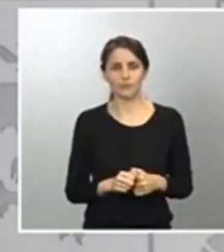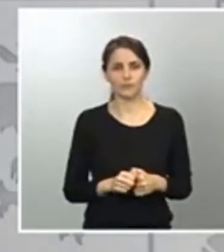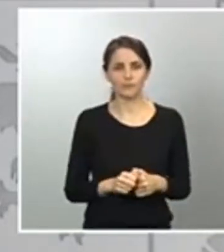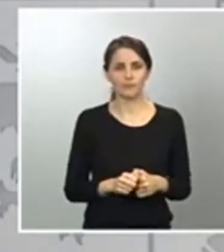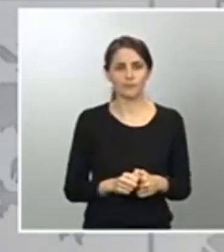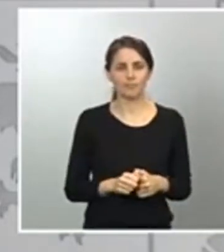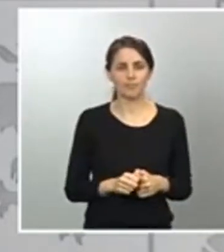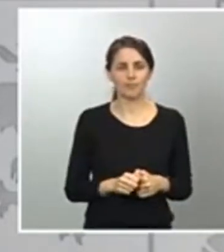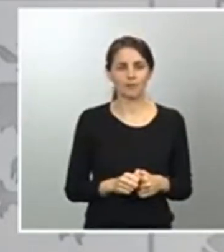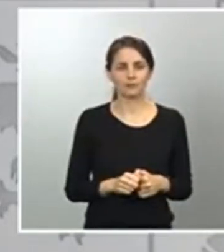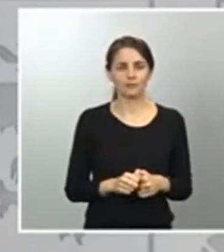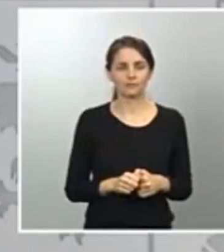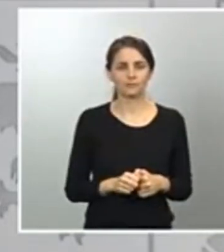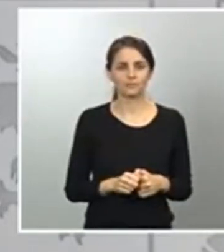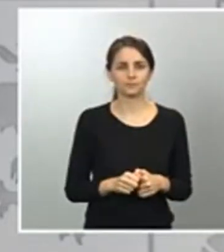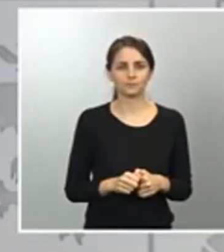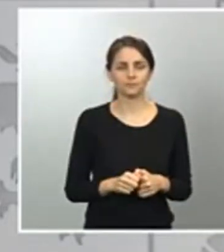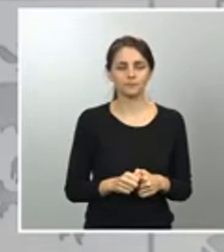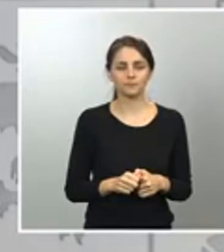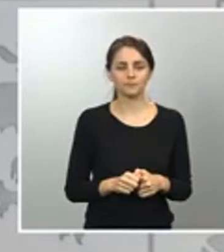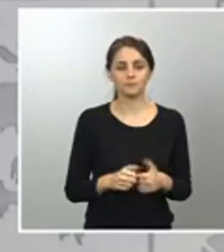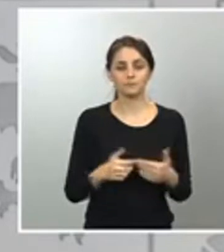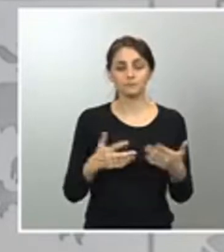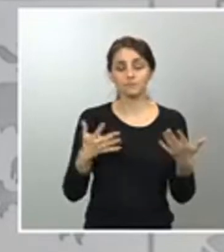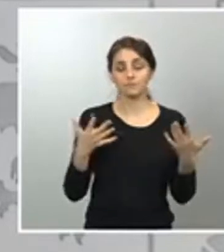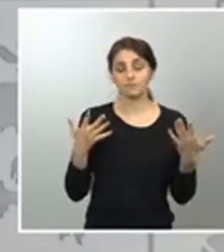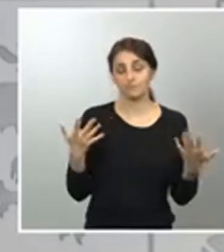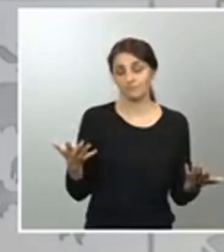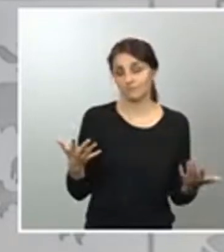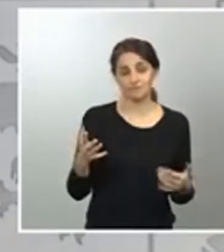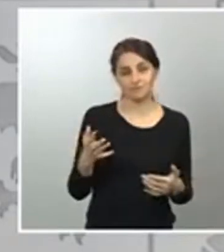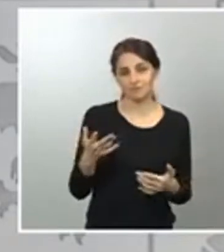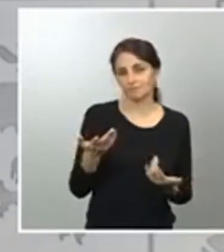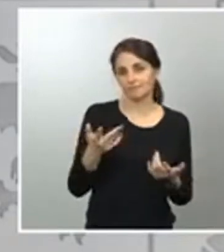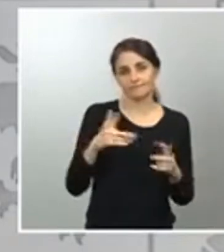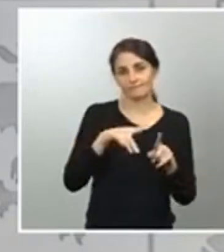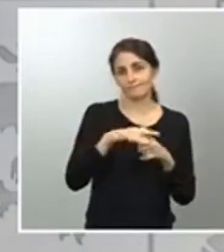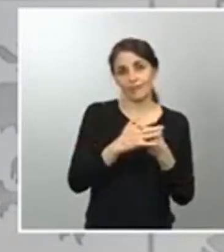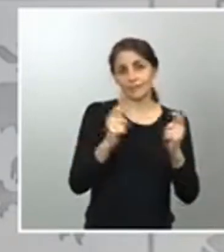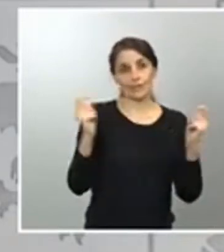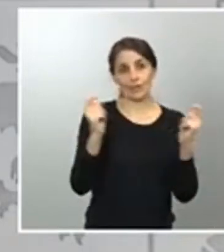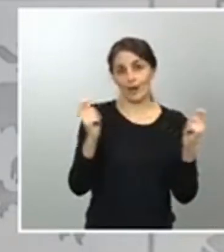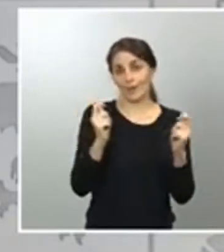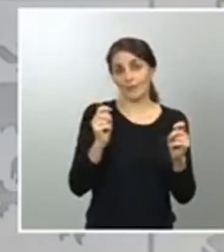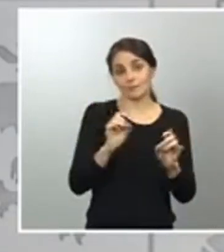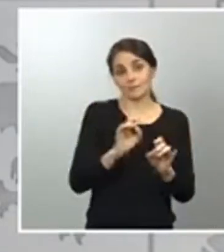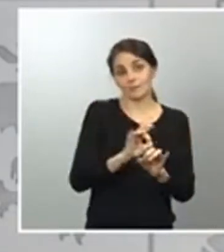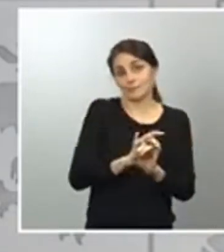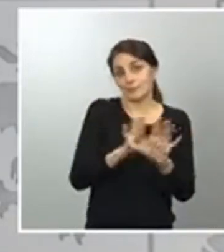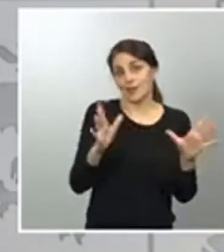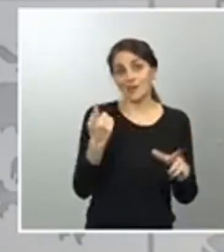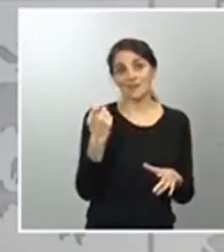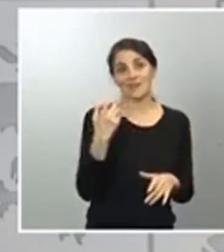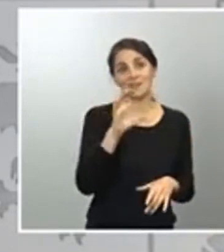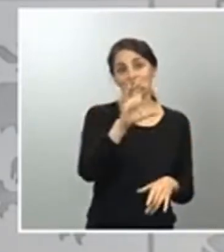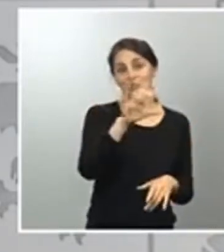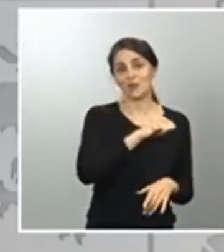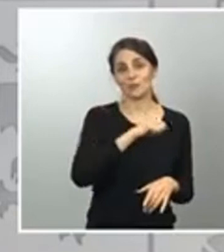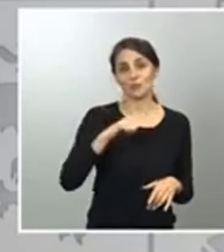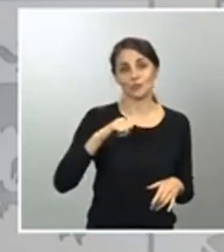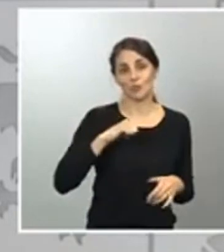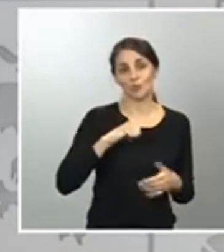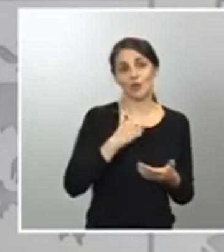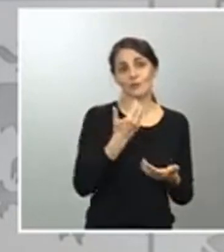esos estados de este estado de alarma, pues lógicamente vamos a necesitar del apoyo no solamente de las comunidades autónomas, sino también, por